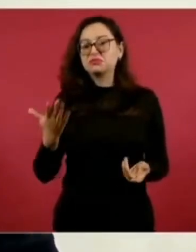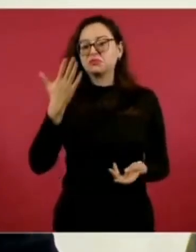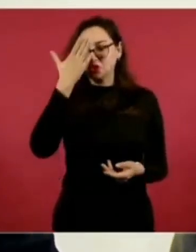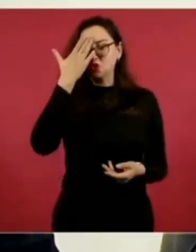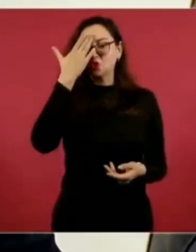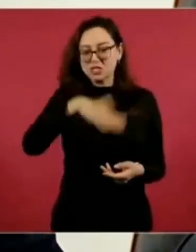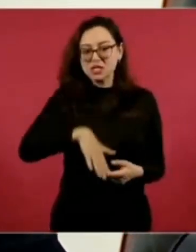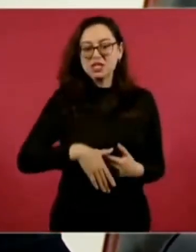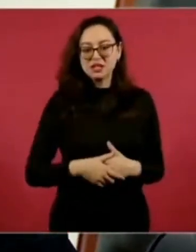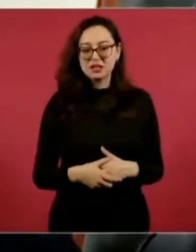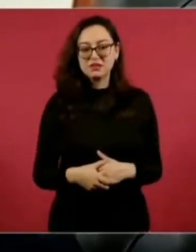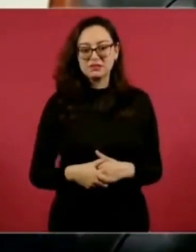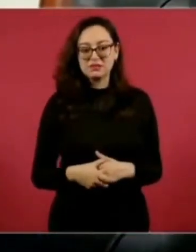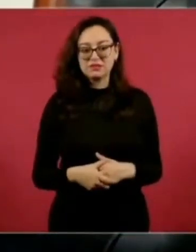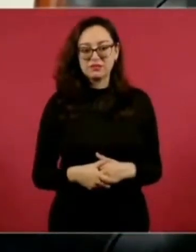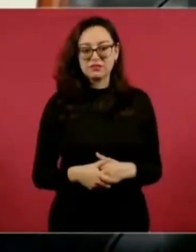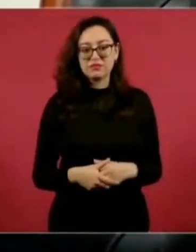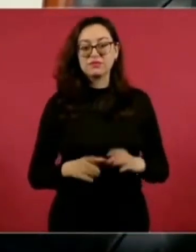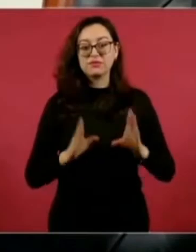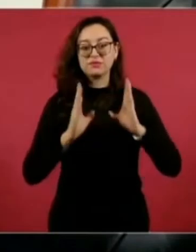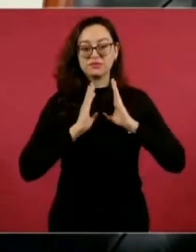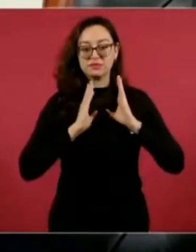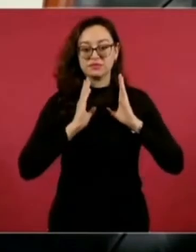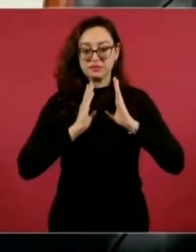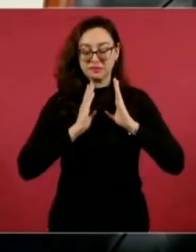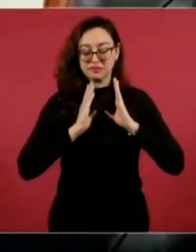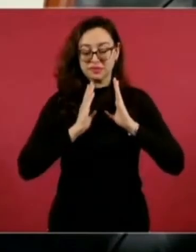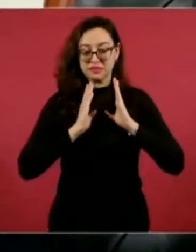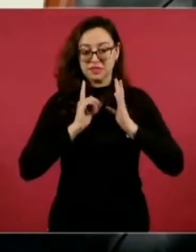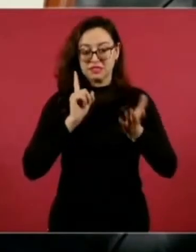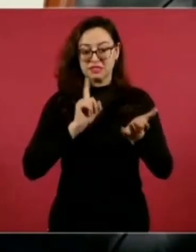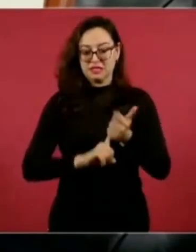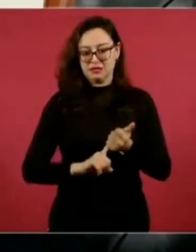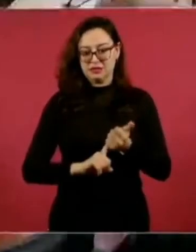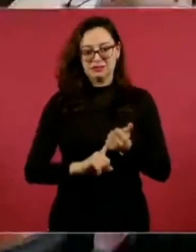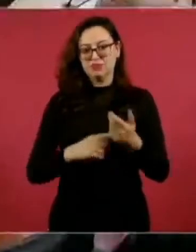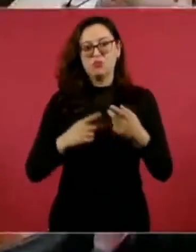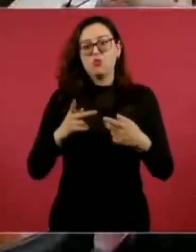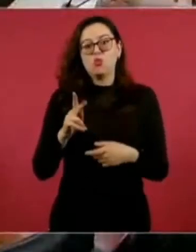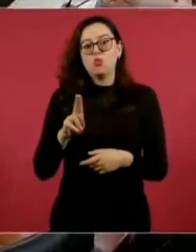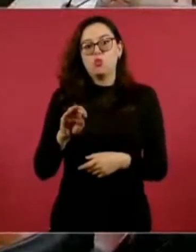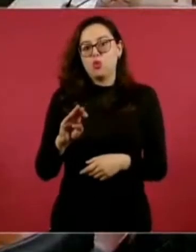digo de que el soldado es pueblo uniformado.